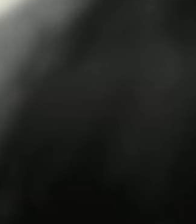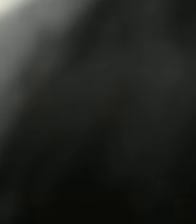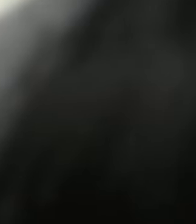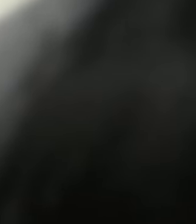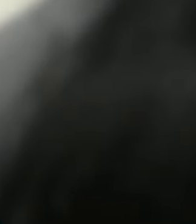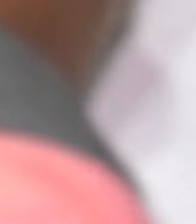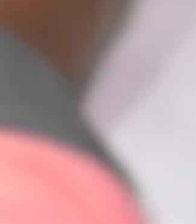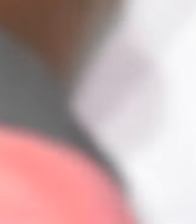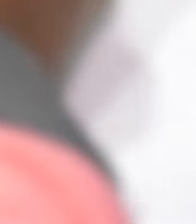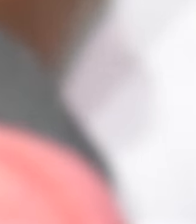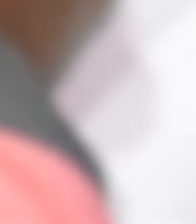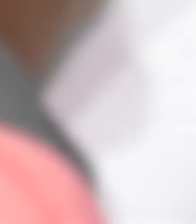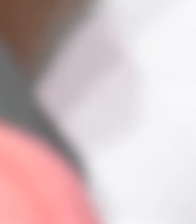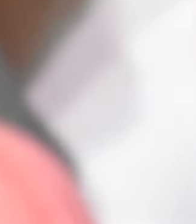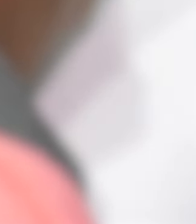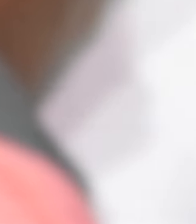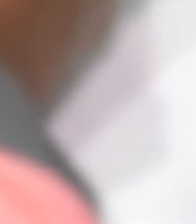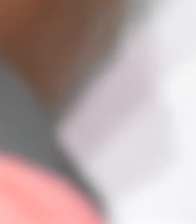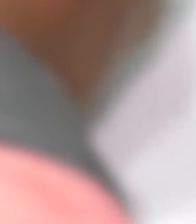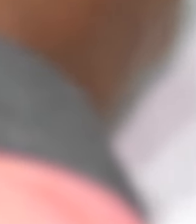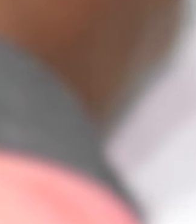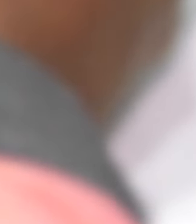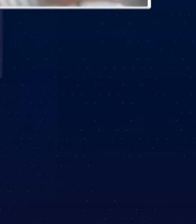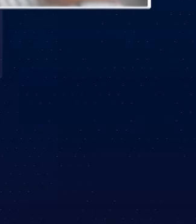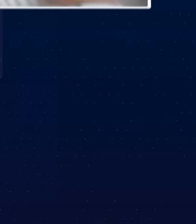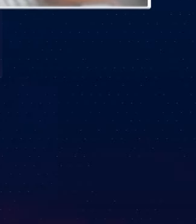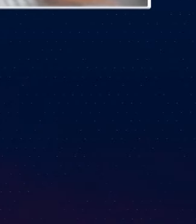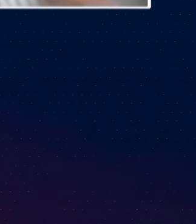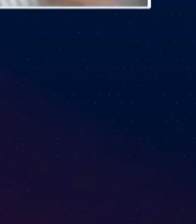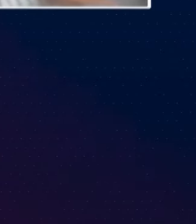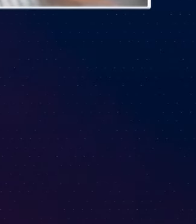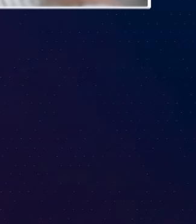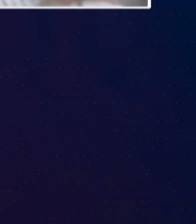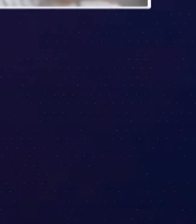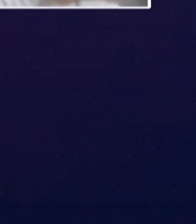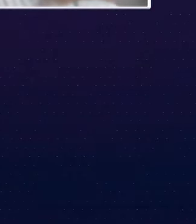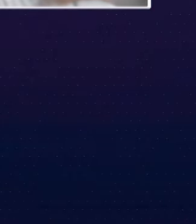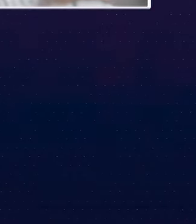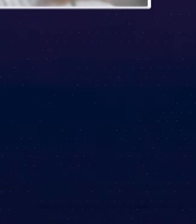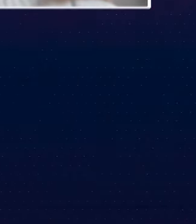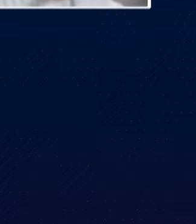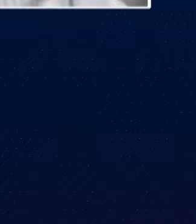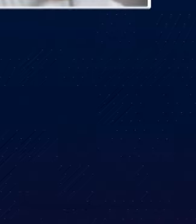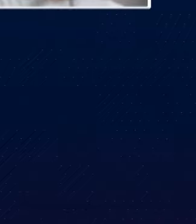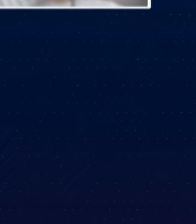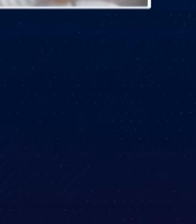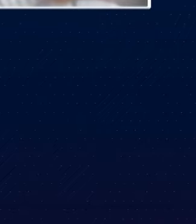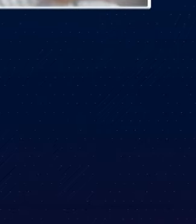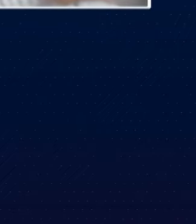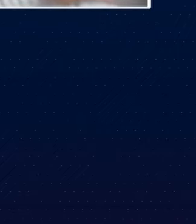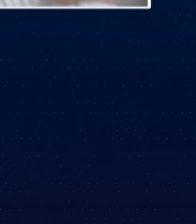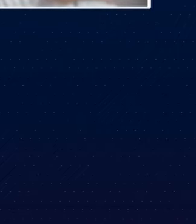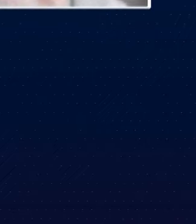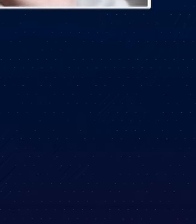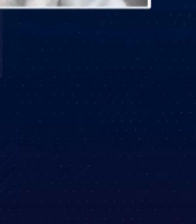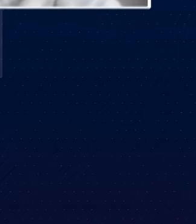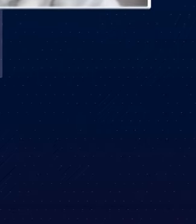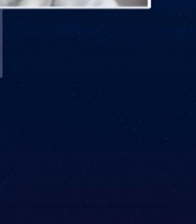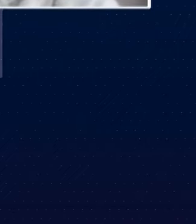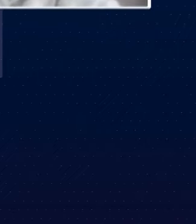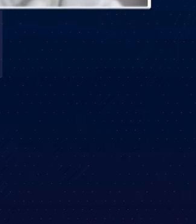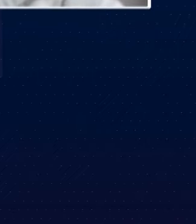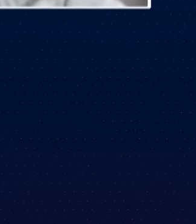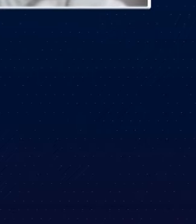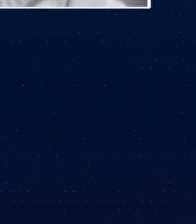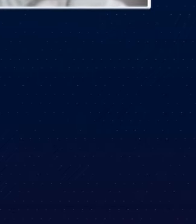víctimas en una casa refugio. Y eso es algo que nosotras mismas, que yo como abogada feminista me planteo de por qué si la mujer es la víctima es a la que tenemos